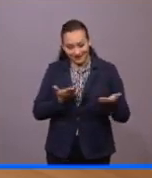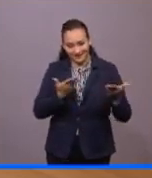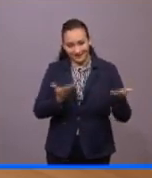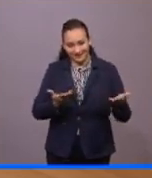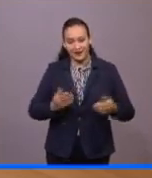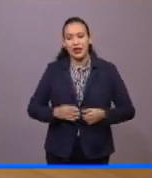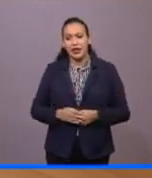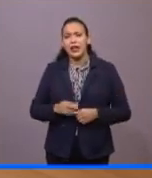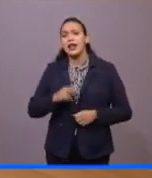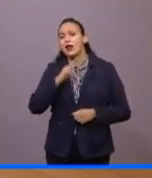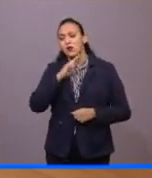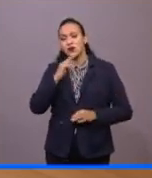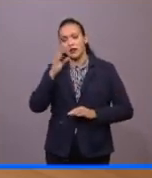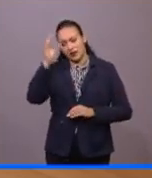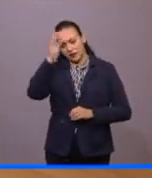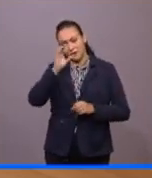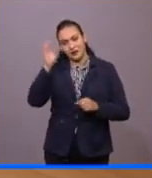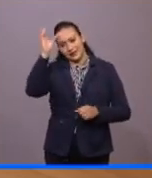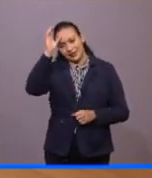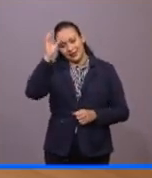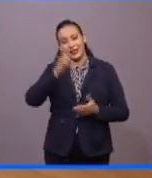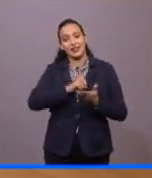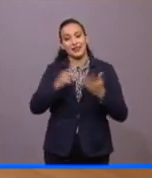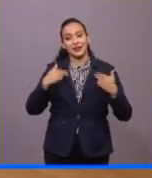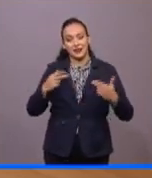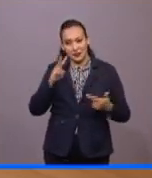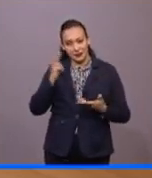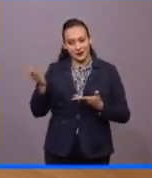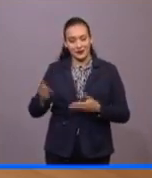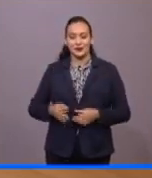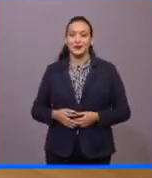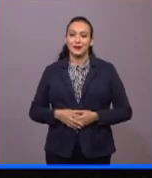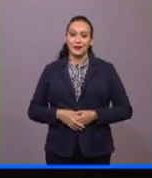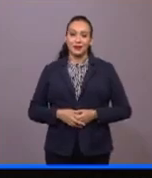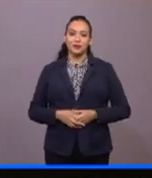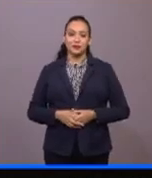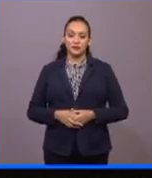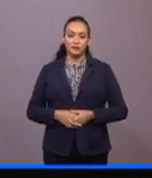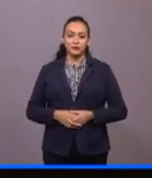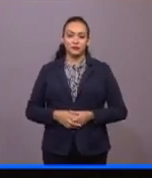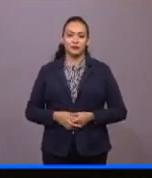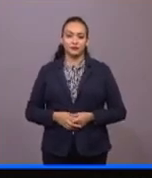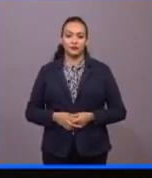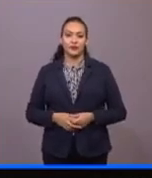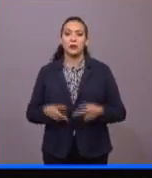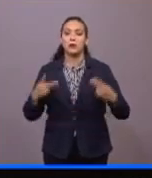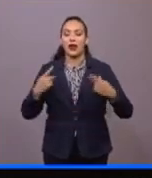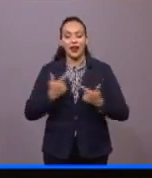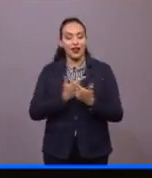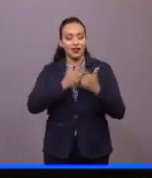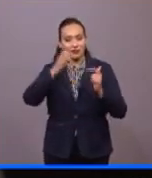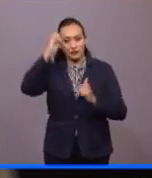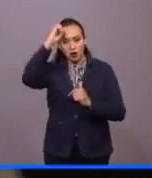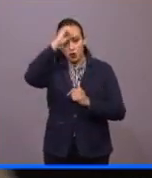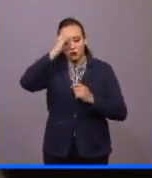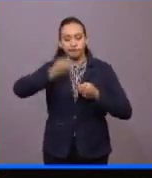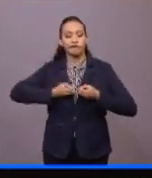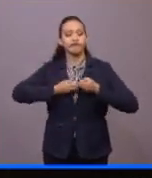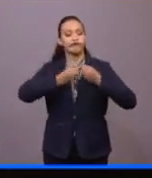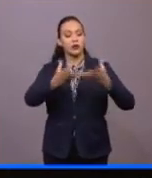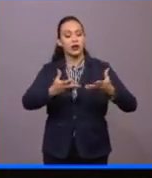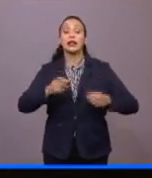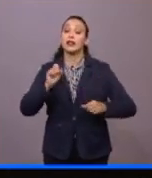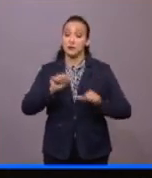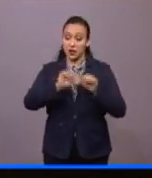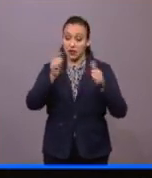la Unidad de Conocimiento Científico y Derechos Humanos de la Corte. La libertad de expresión y libertad